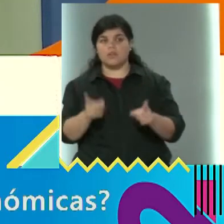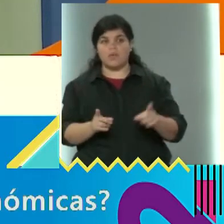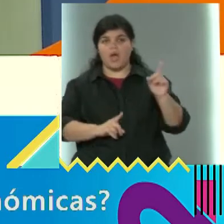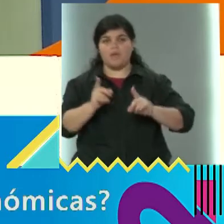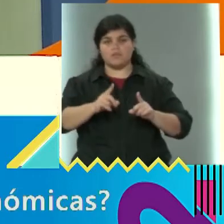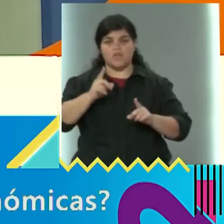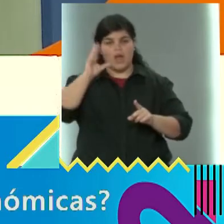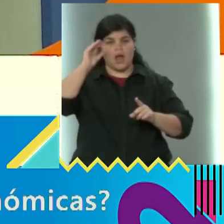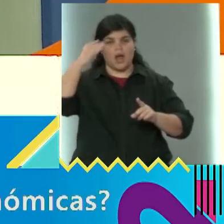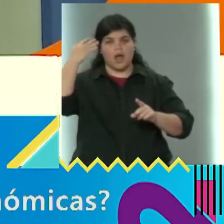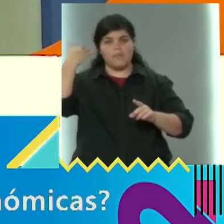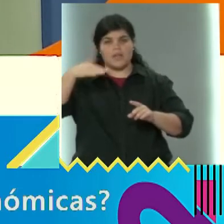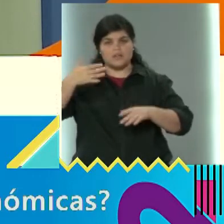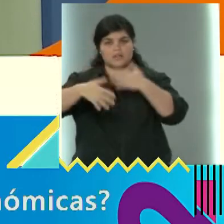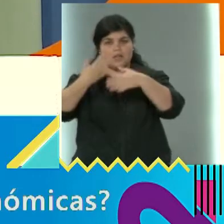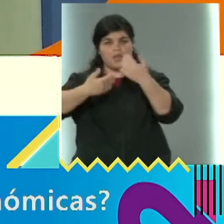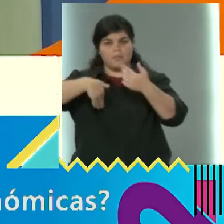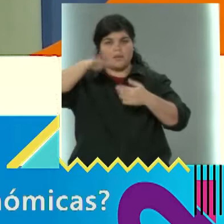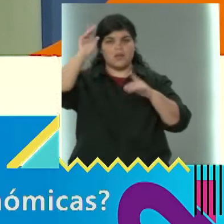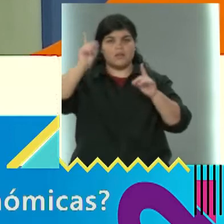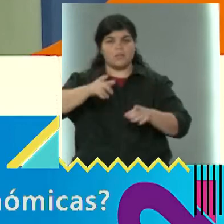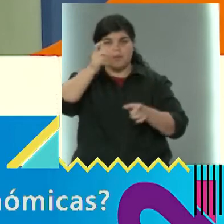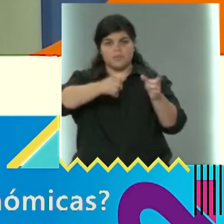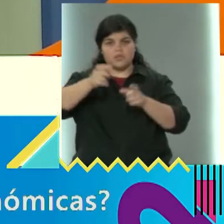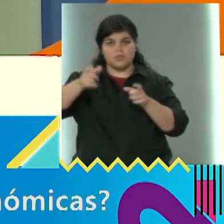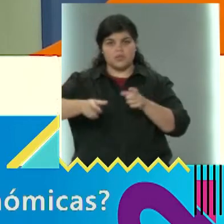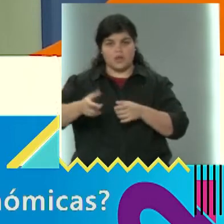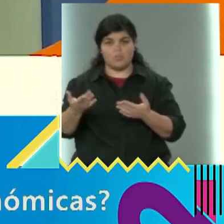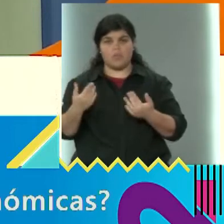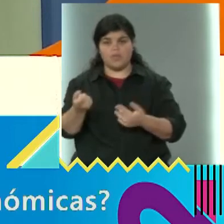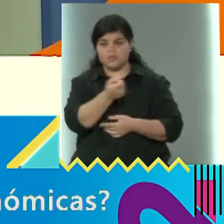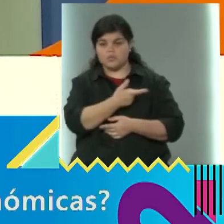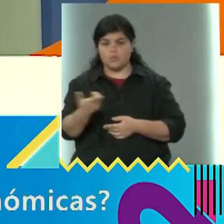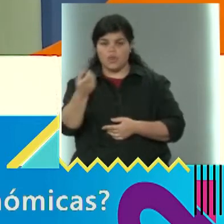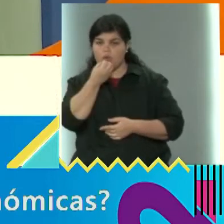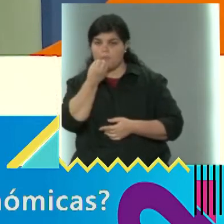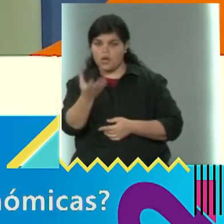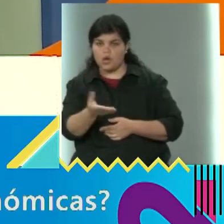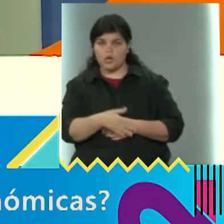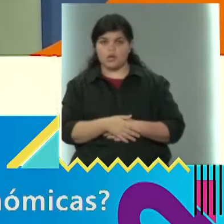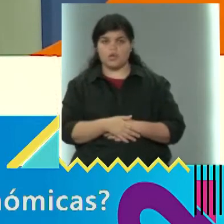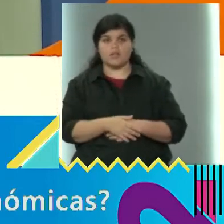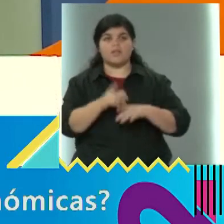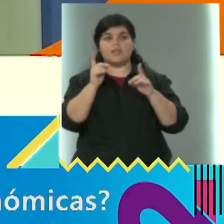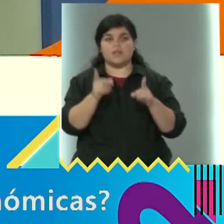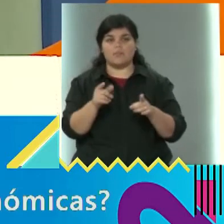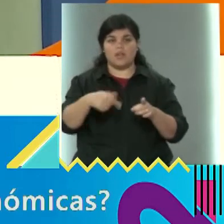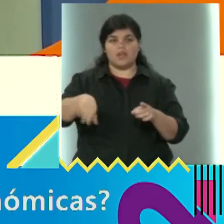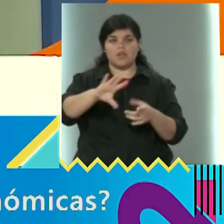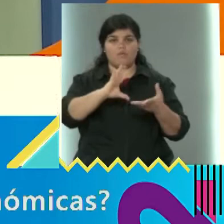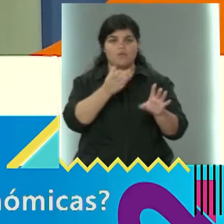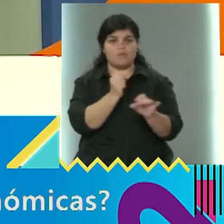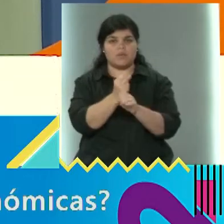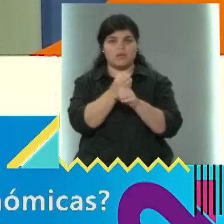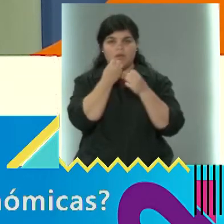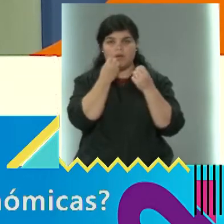más capacitada, más técnica, y personal que va a poder cobrar mejores sueldos y van a tener mejores oportunidades de trabajo. Yo creo que es un tema